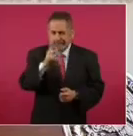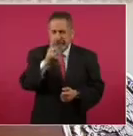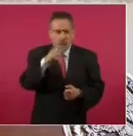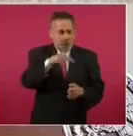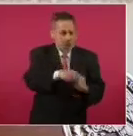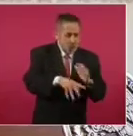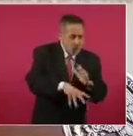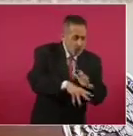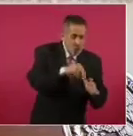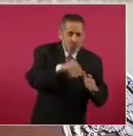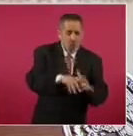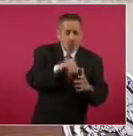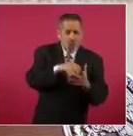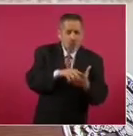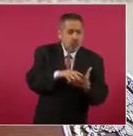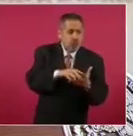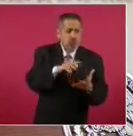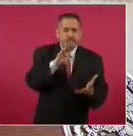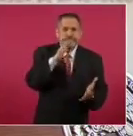ya